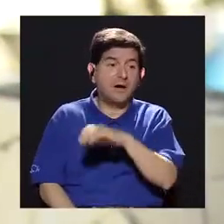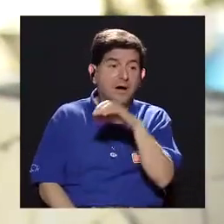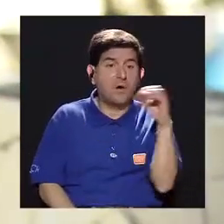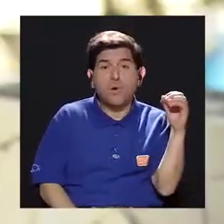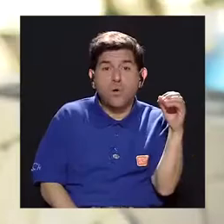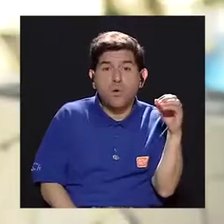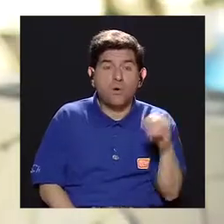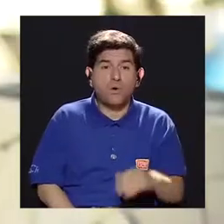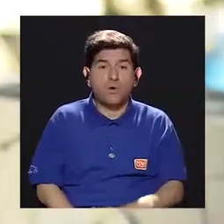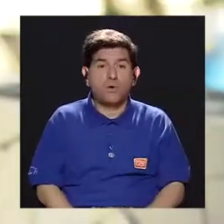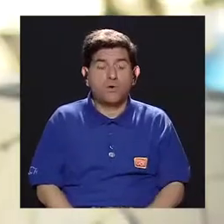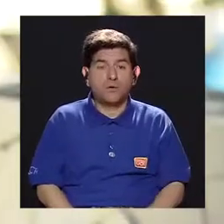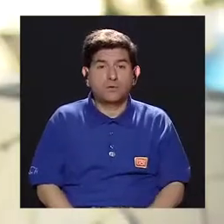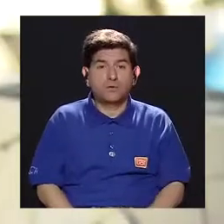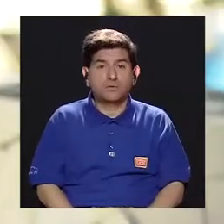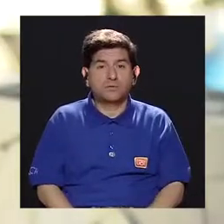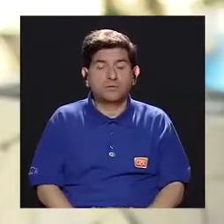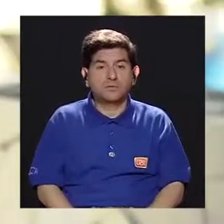o